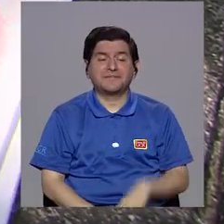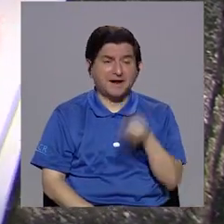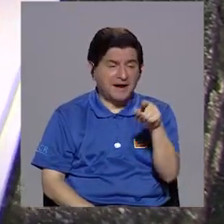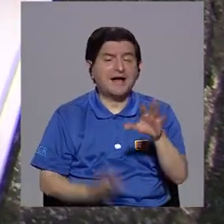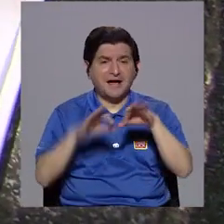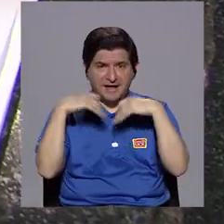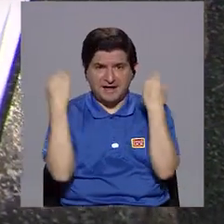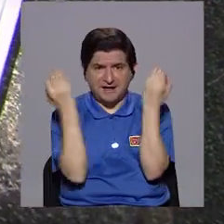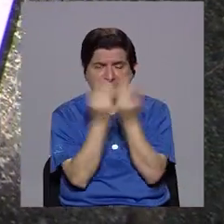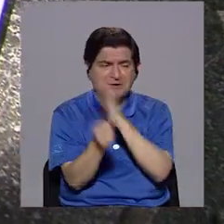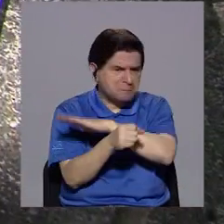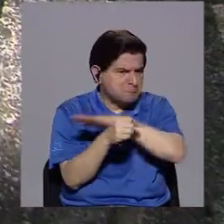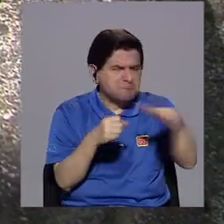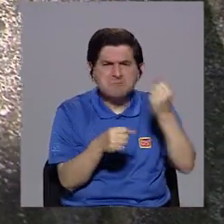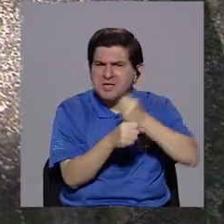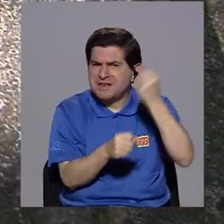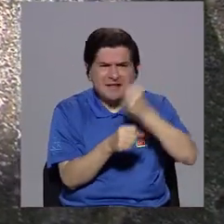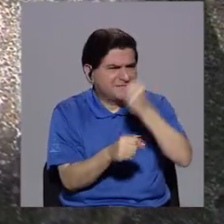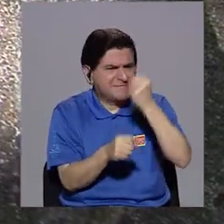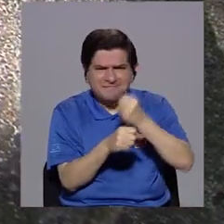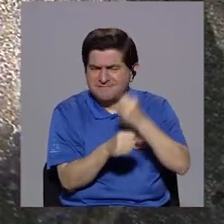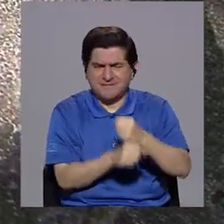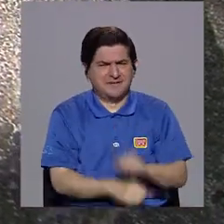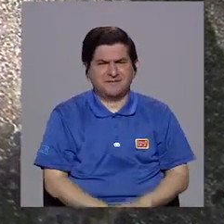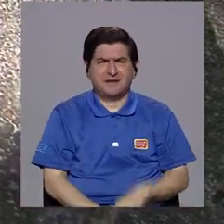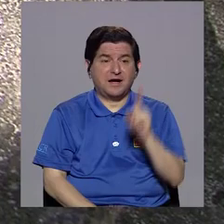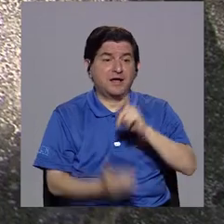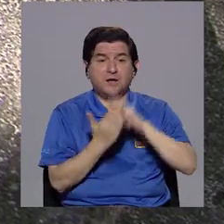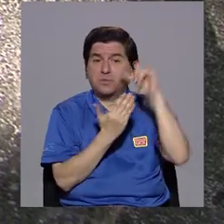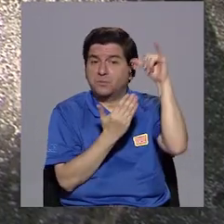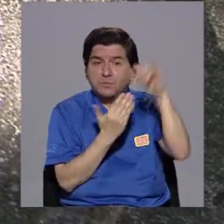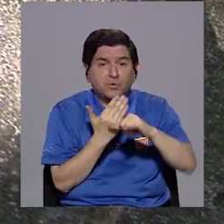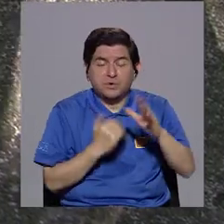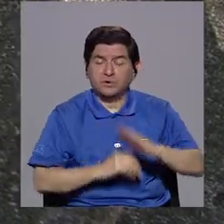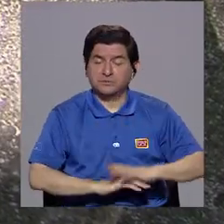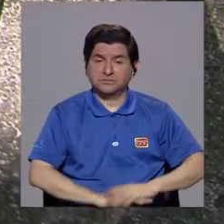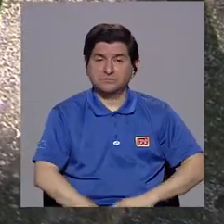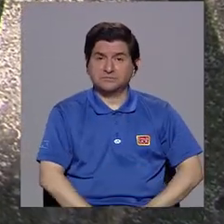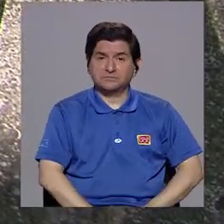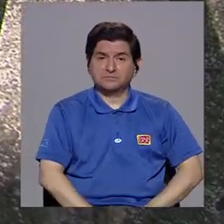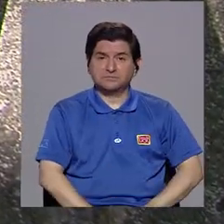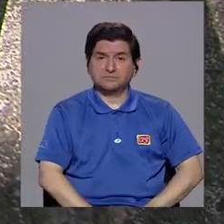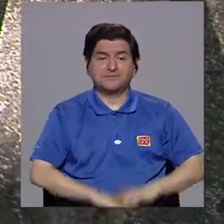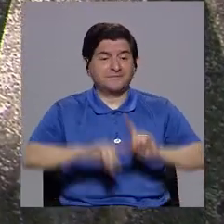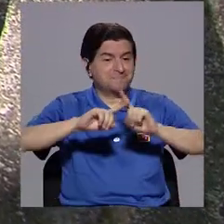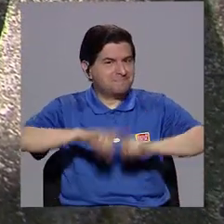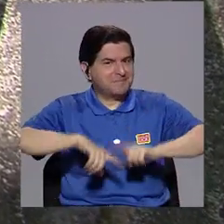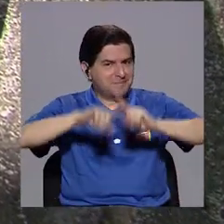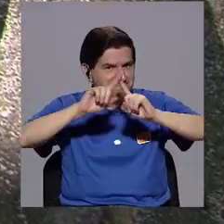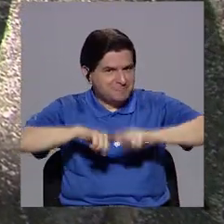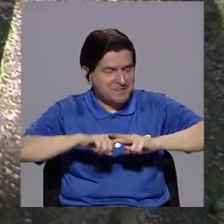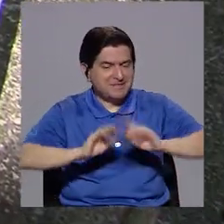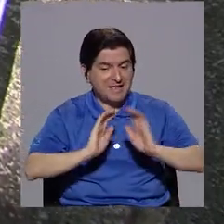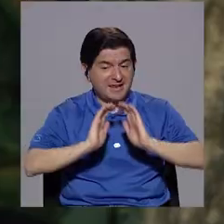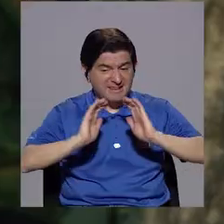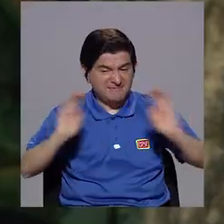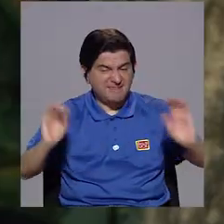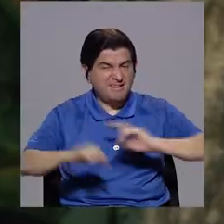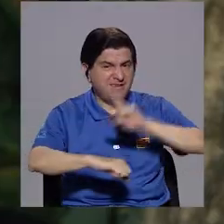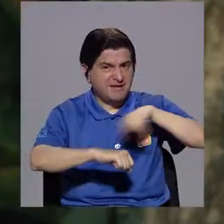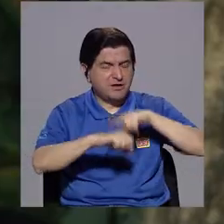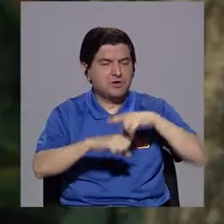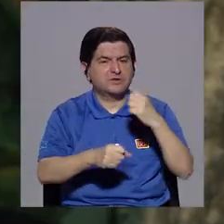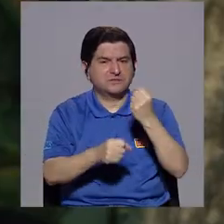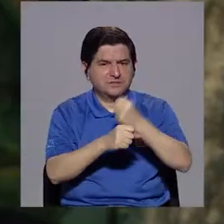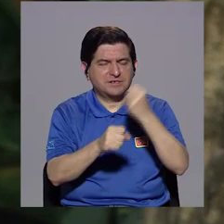sesiones familiares donde la familia completa trabaja por un proyecto, ¿verdad? Dependiendo cuando son niños, por